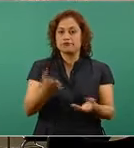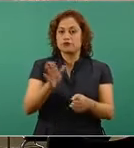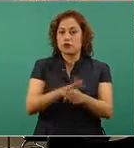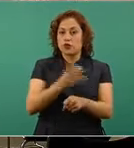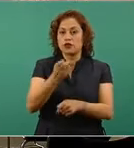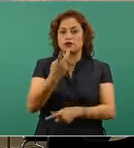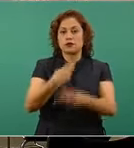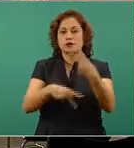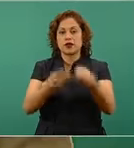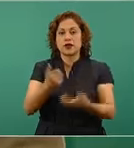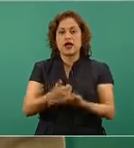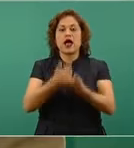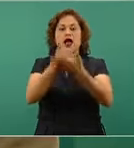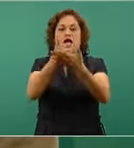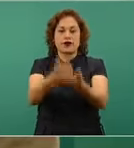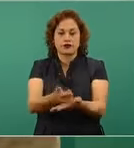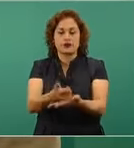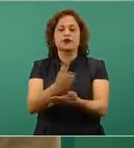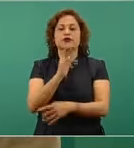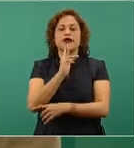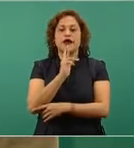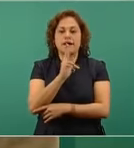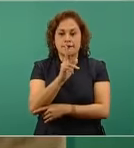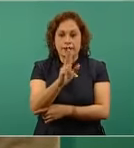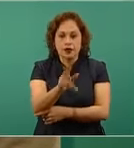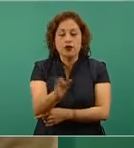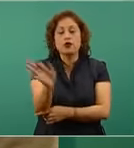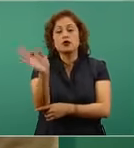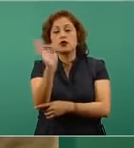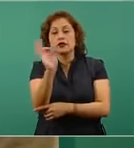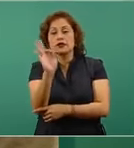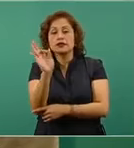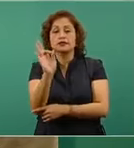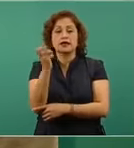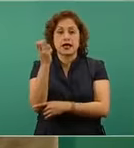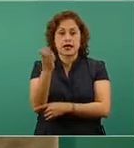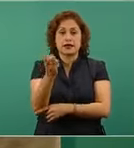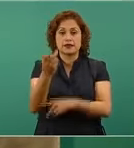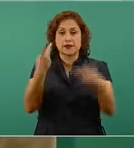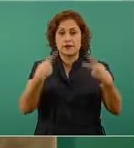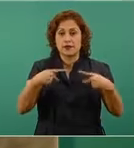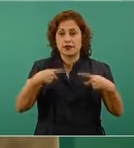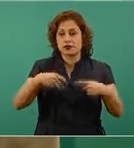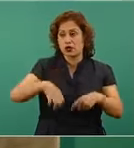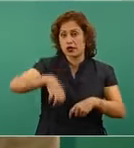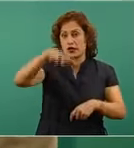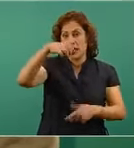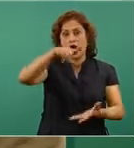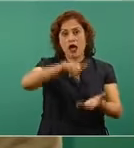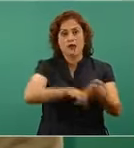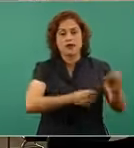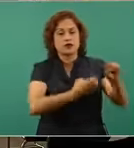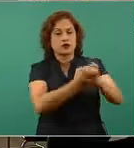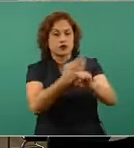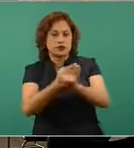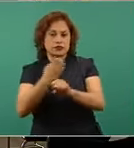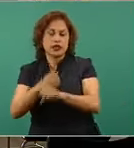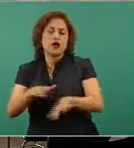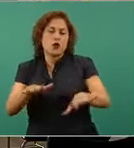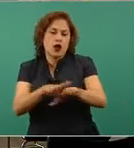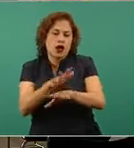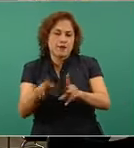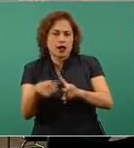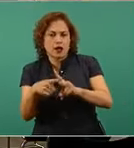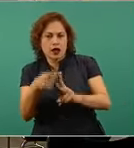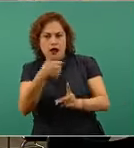impacto, y tal vez sí hay algo de heterogeneidad de la proporción que representa a los adultos mayores en cada entidad federativa, pero más o menos es